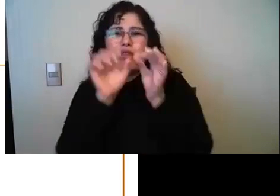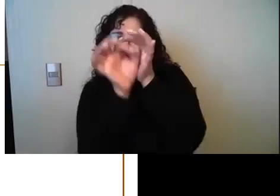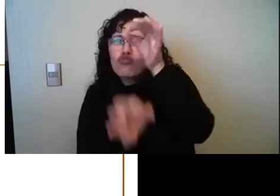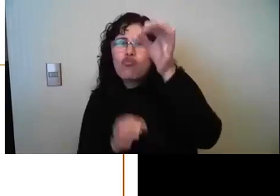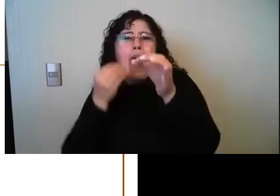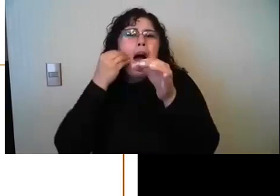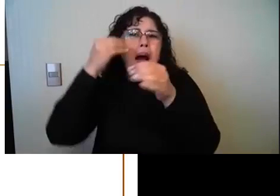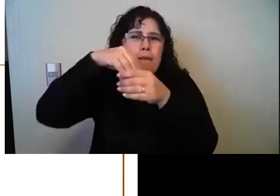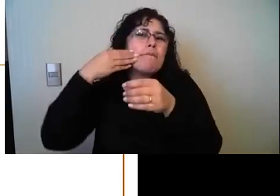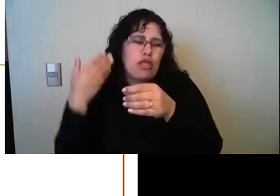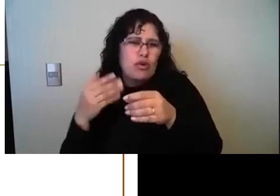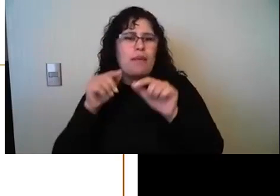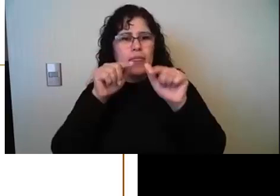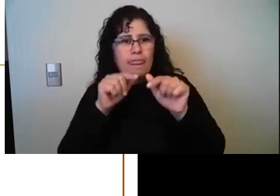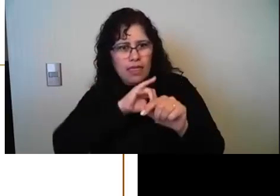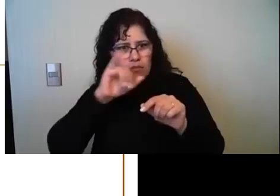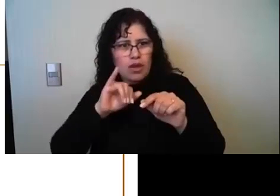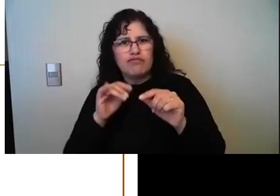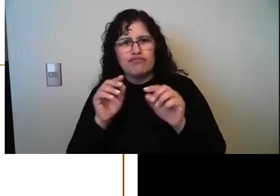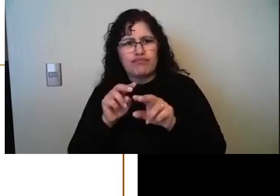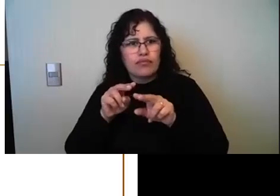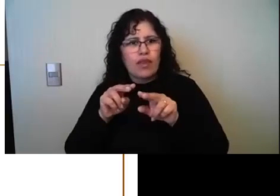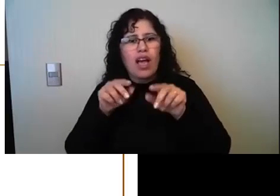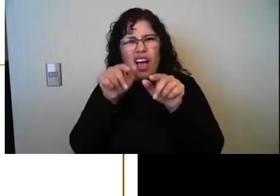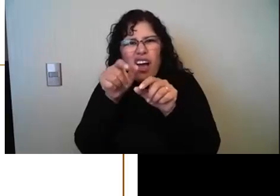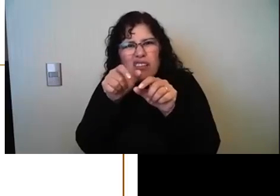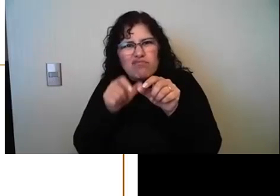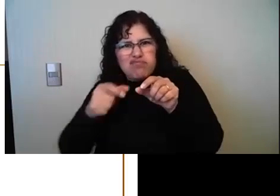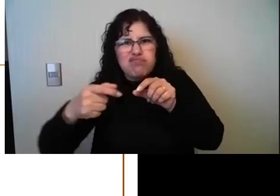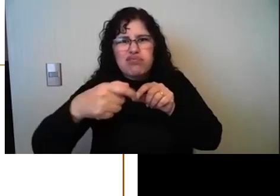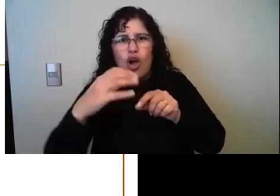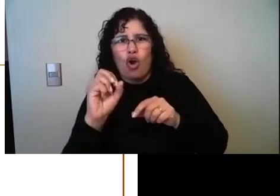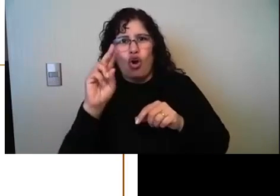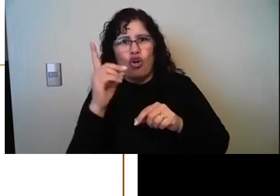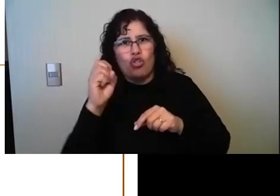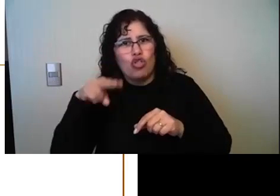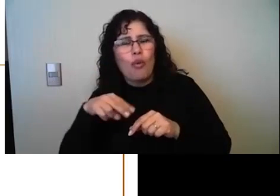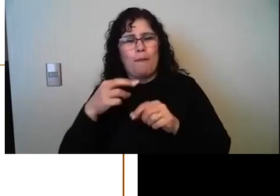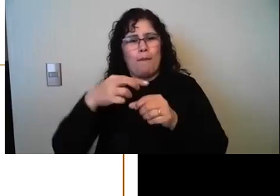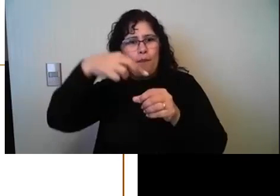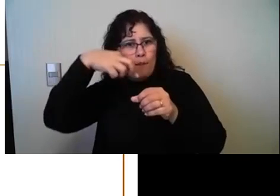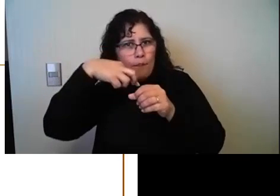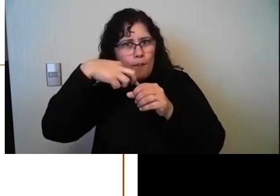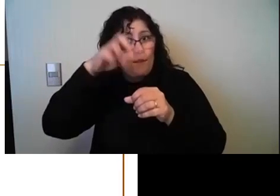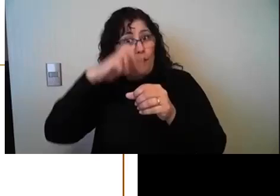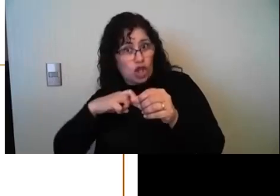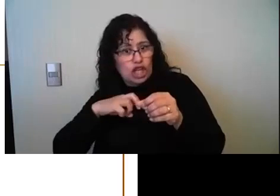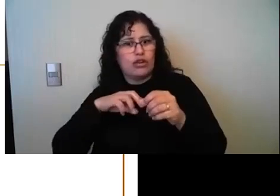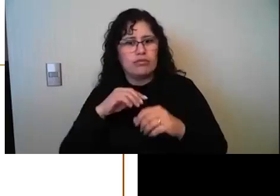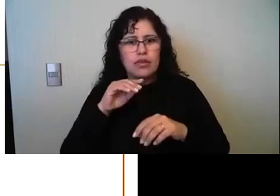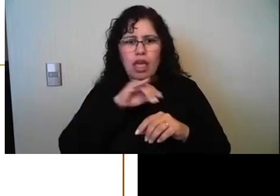Esto es la organización del cordón posterior. Esto es el sistema anterolateral, ¿cierto? Que nosotros conocimos como los